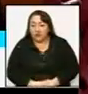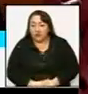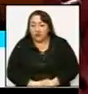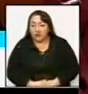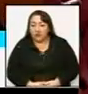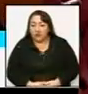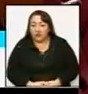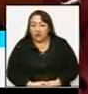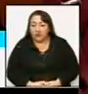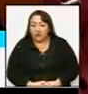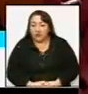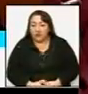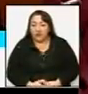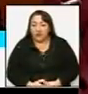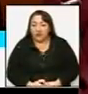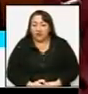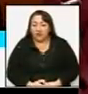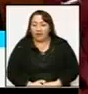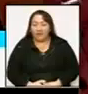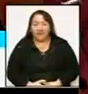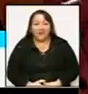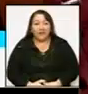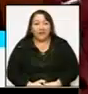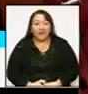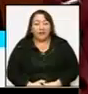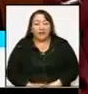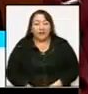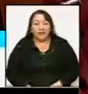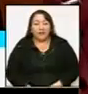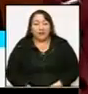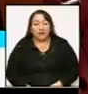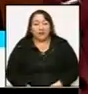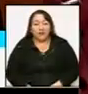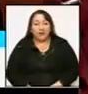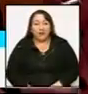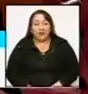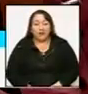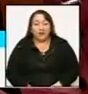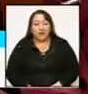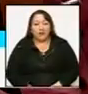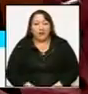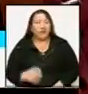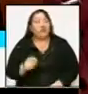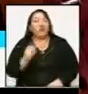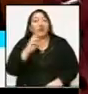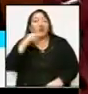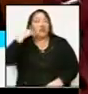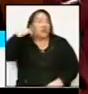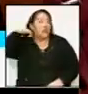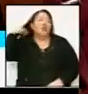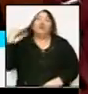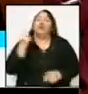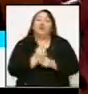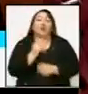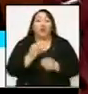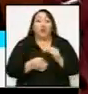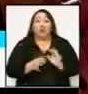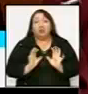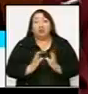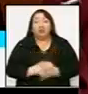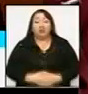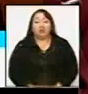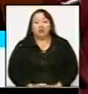Y creo que sí hay que ubicar eso en otra parte. En todo caso, no en la parte de renuncia. Y sugeriría que fuera ante el jurado, ¿no?